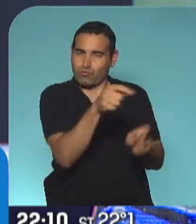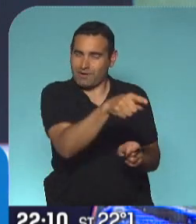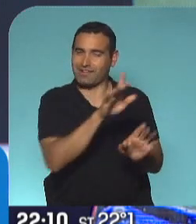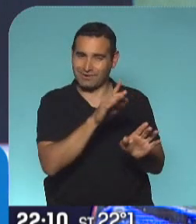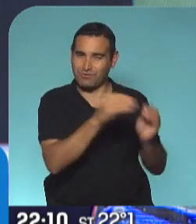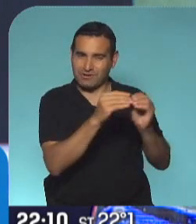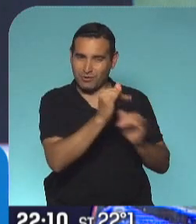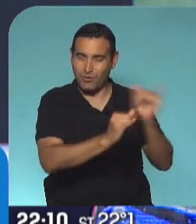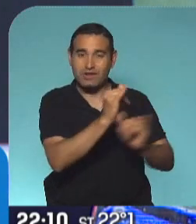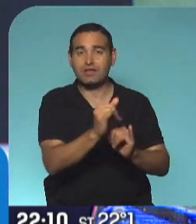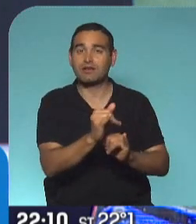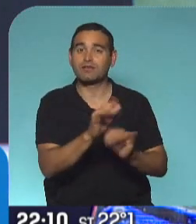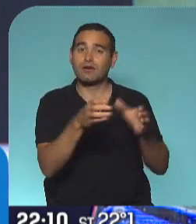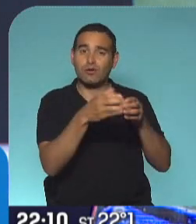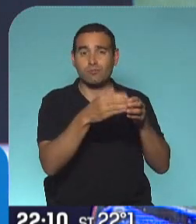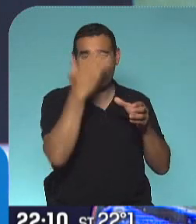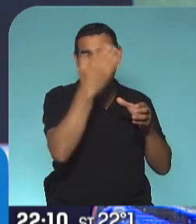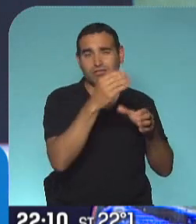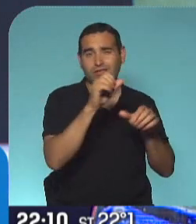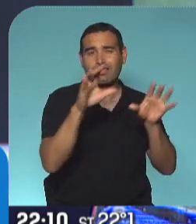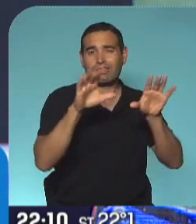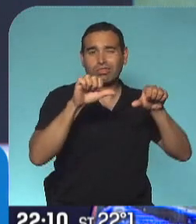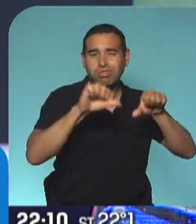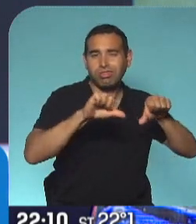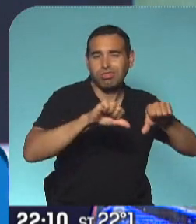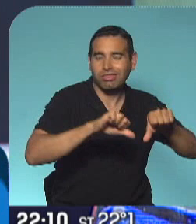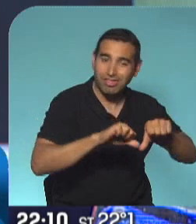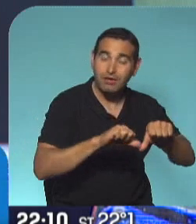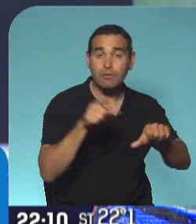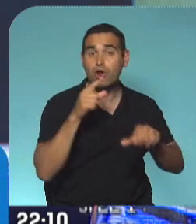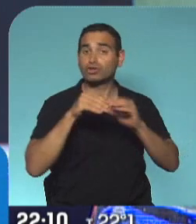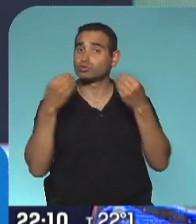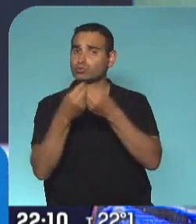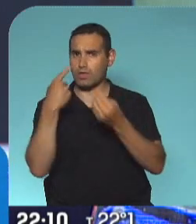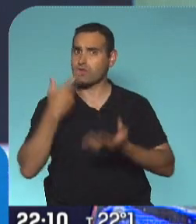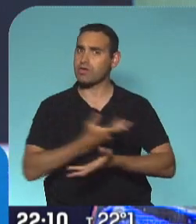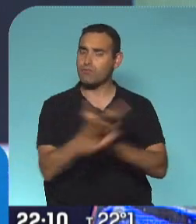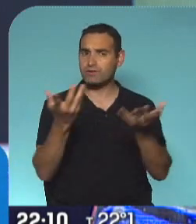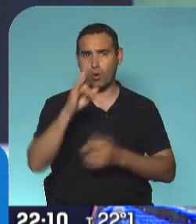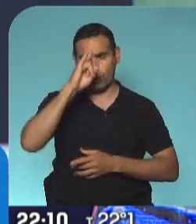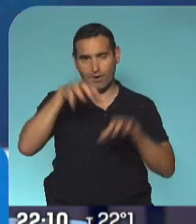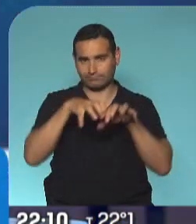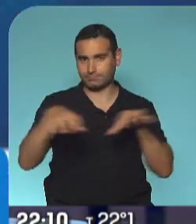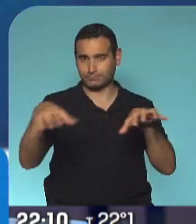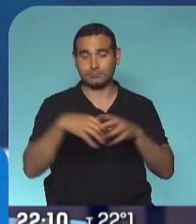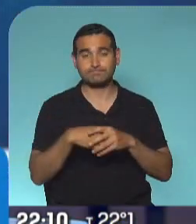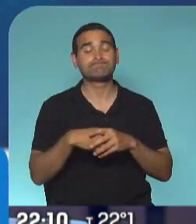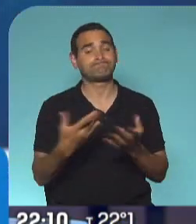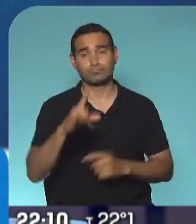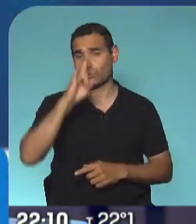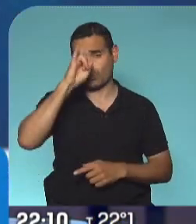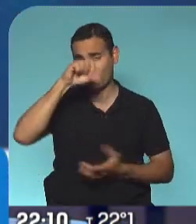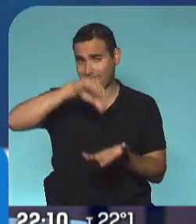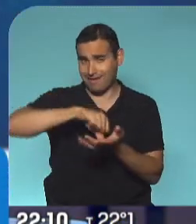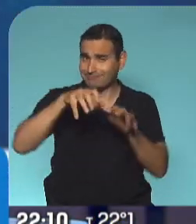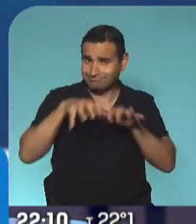los compañeros, llegó a esto muy desgastado, pero insisto, los resultados muestran un país polarizado. Un país polarizado en